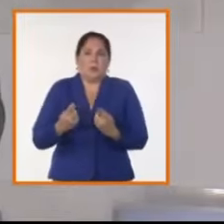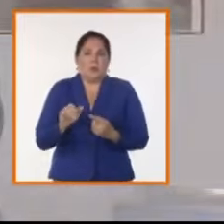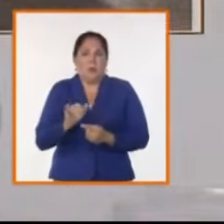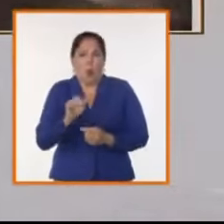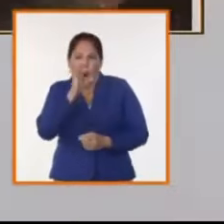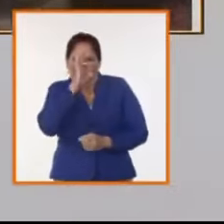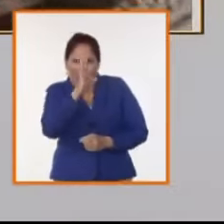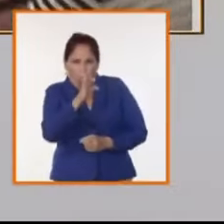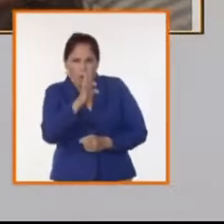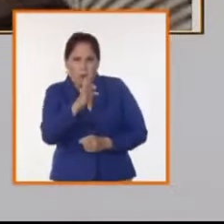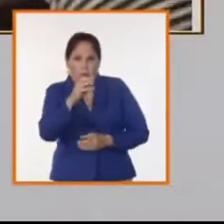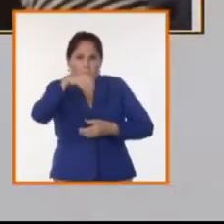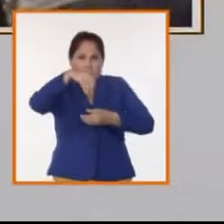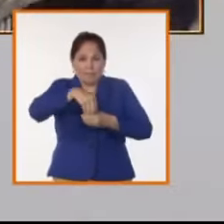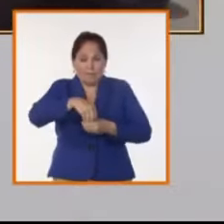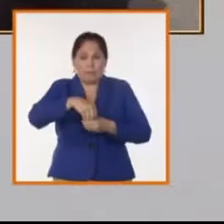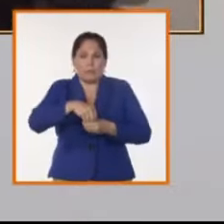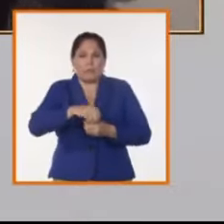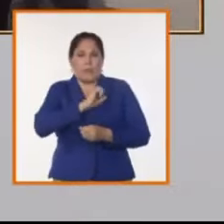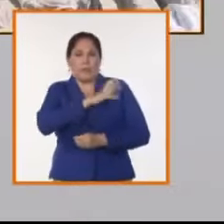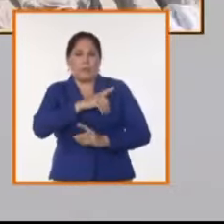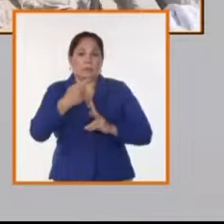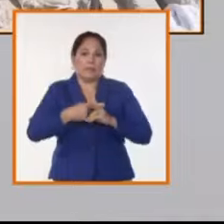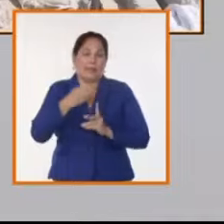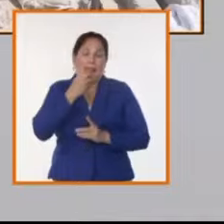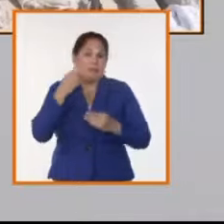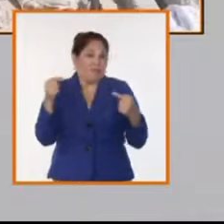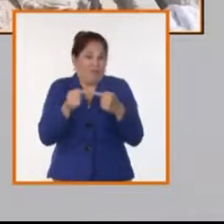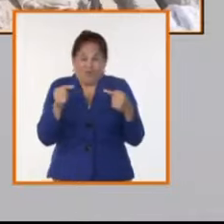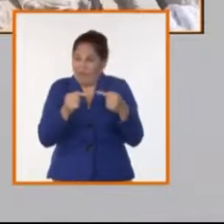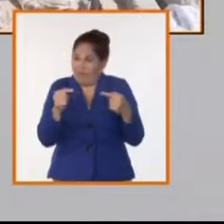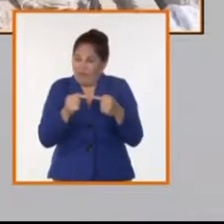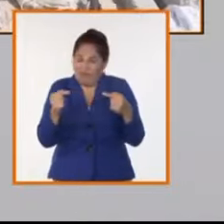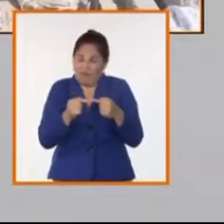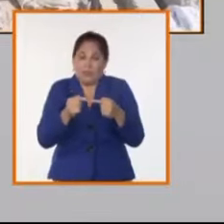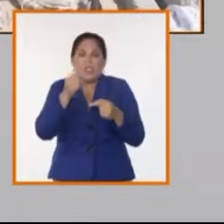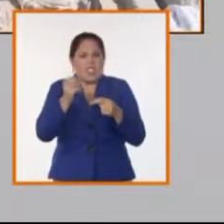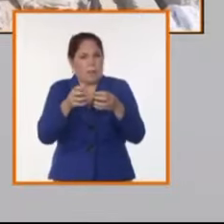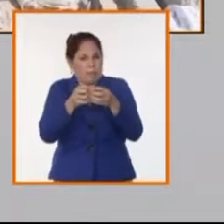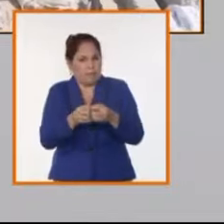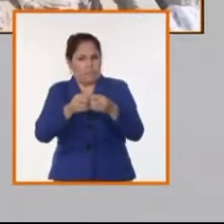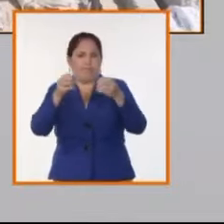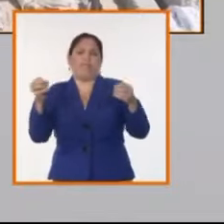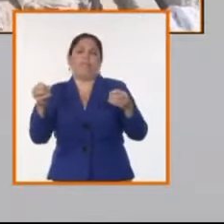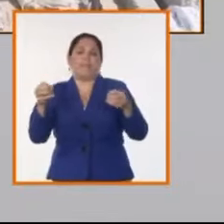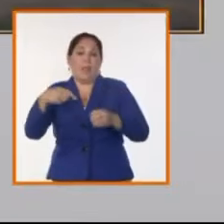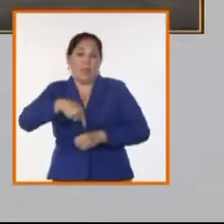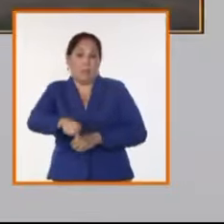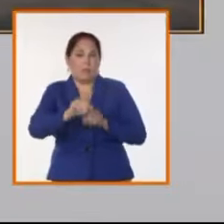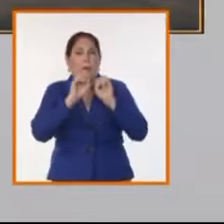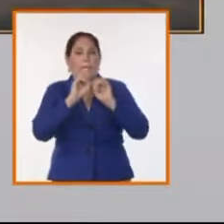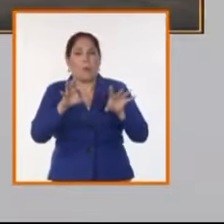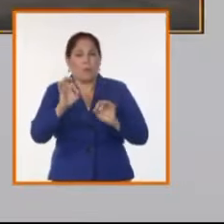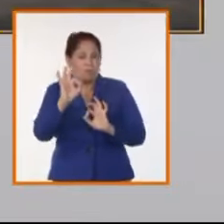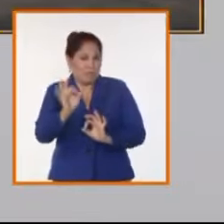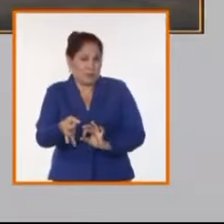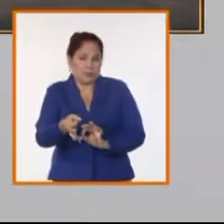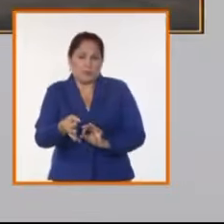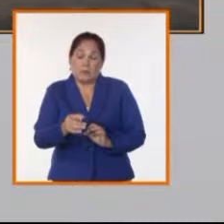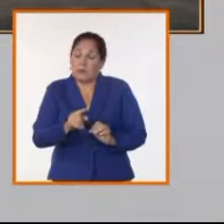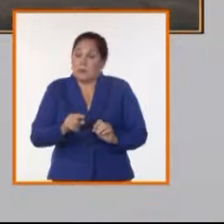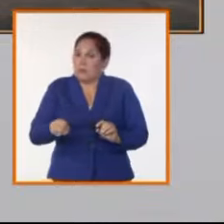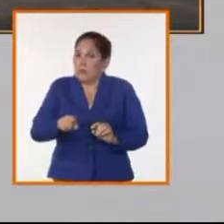del odio y de y de bueno la la las divisiones Que obviamente tienen que promoverse para que